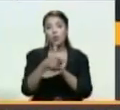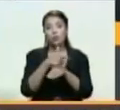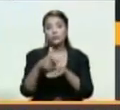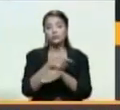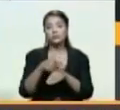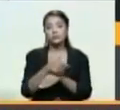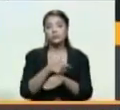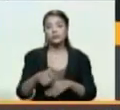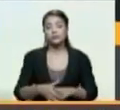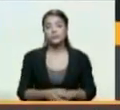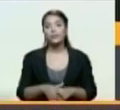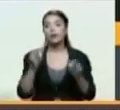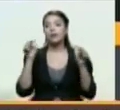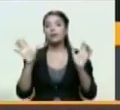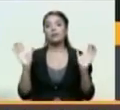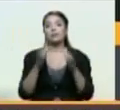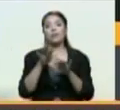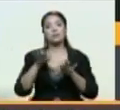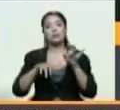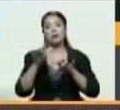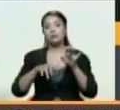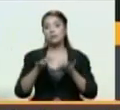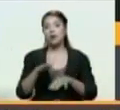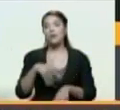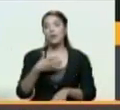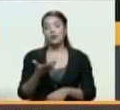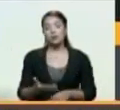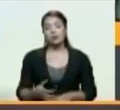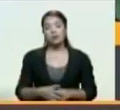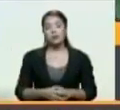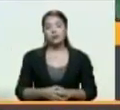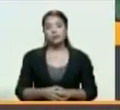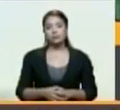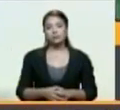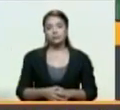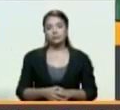Venezuela. En esta reunión con el secretario general se habló de la posibilidad de que hubiera